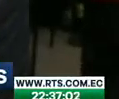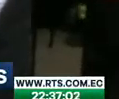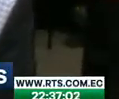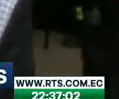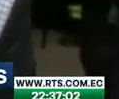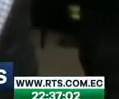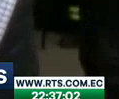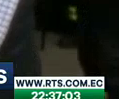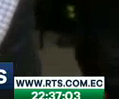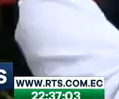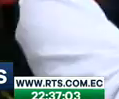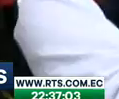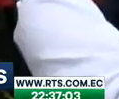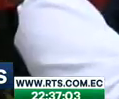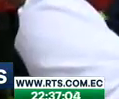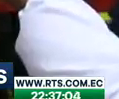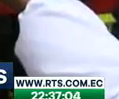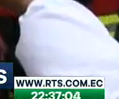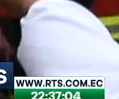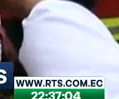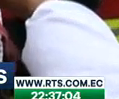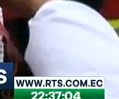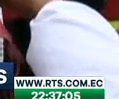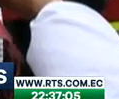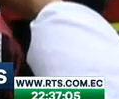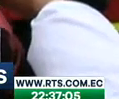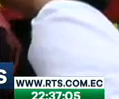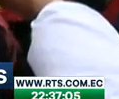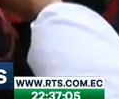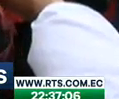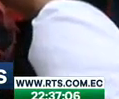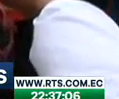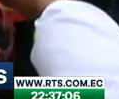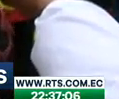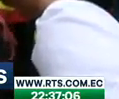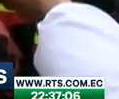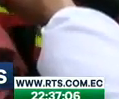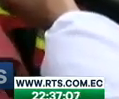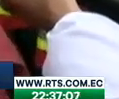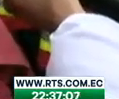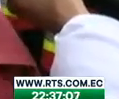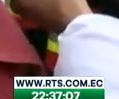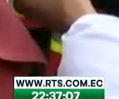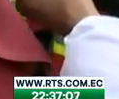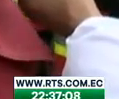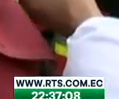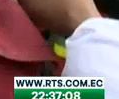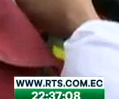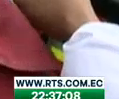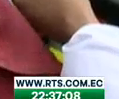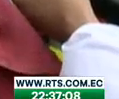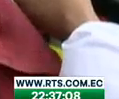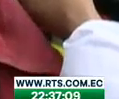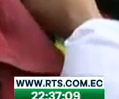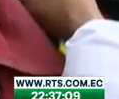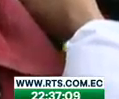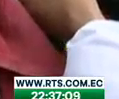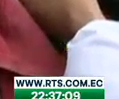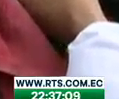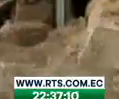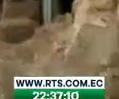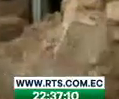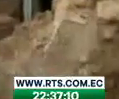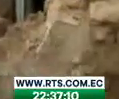al sitio con ayuda. Estábamos buscando perritos para adoptar y qué mejor este perrito que lo vimos ahí, que se lo ve tan